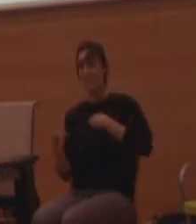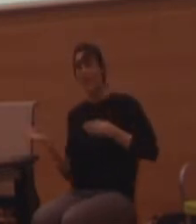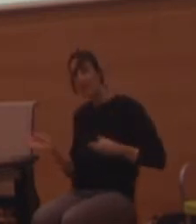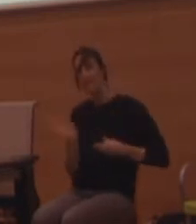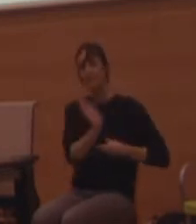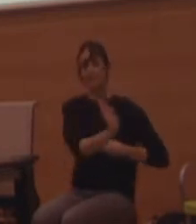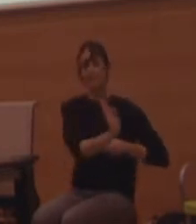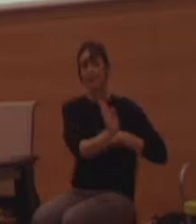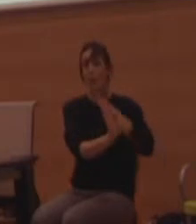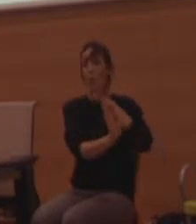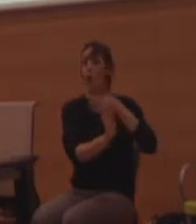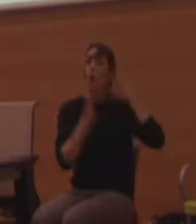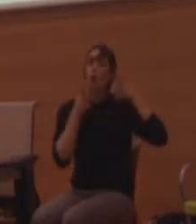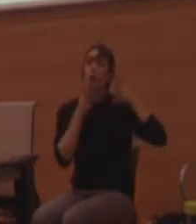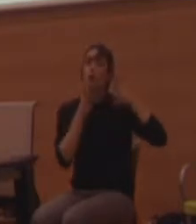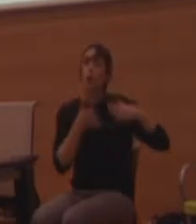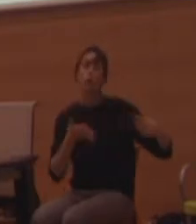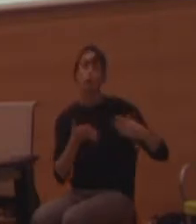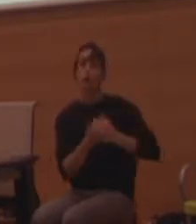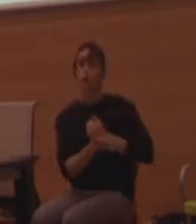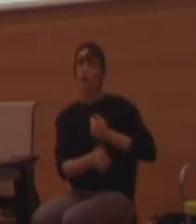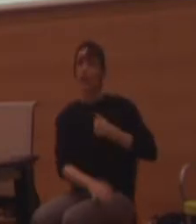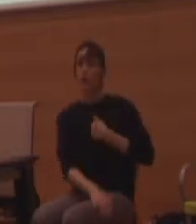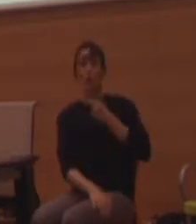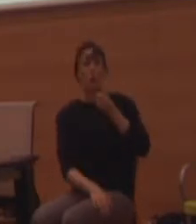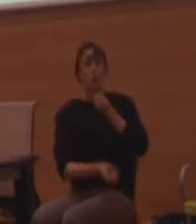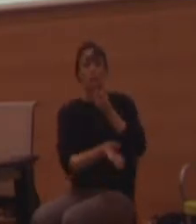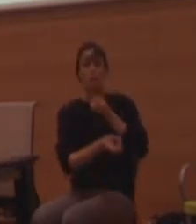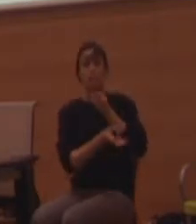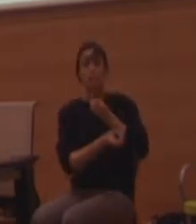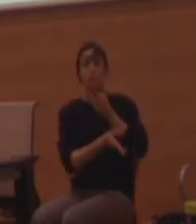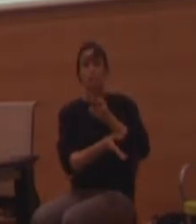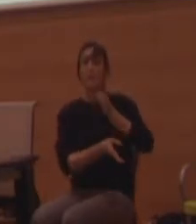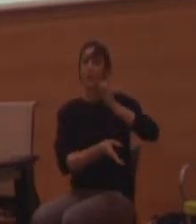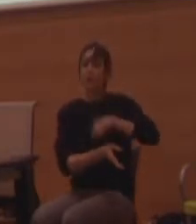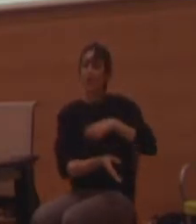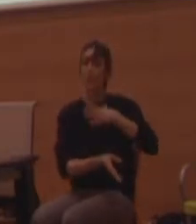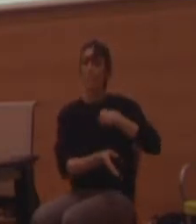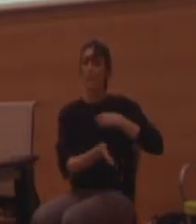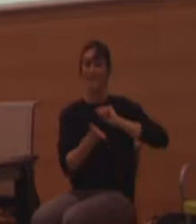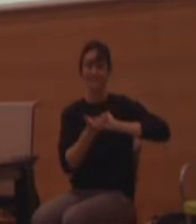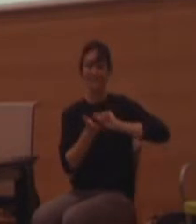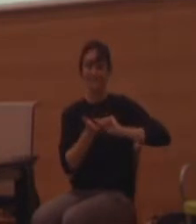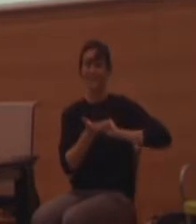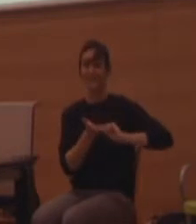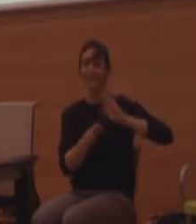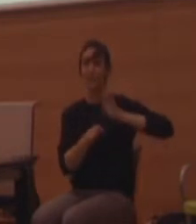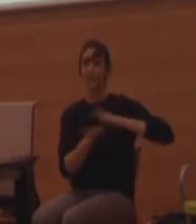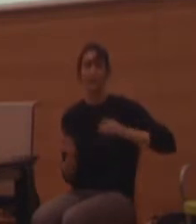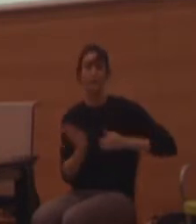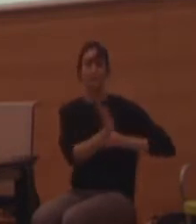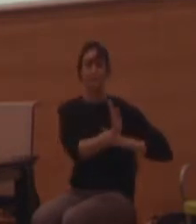las recomendaciones que ya les hemos hecho verbales, se las vamos a dar por escrito para que se las lleve a